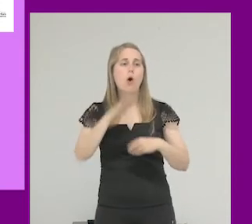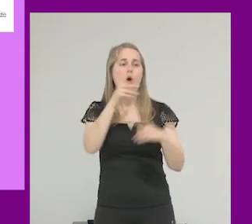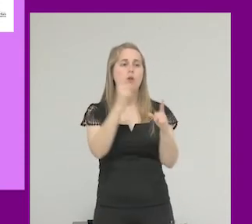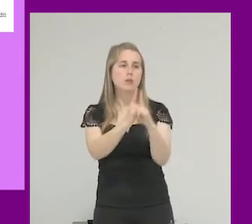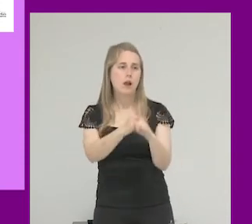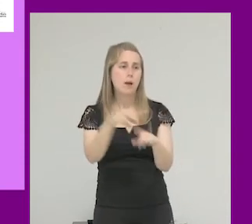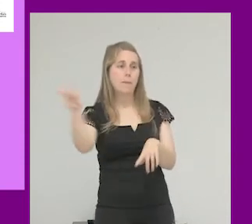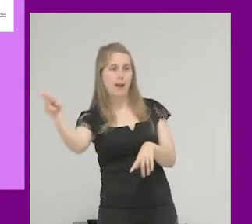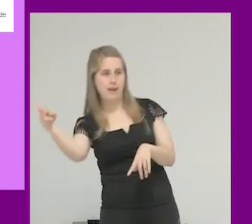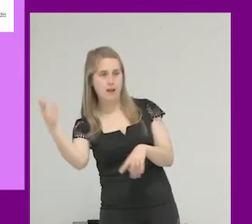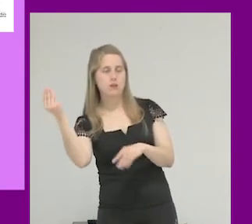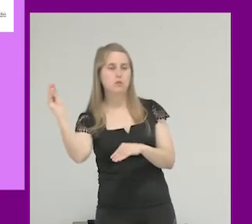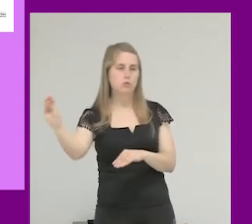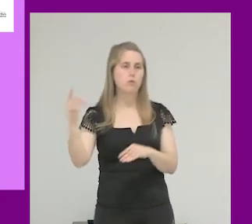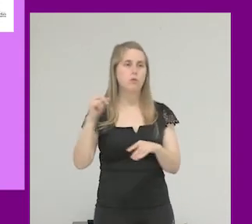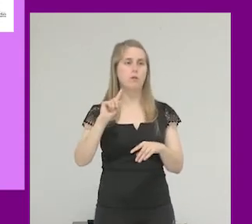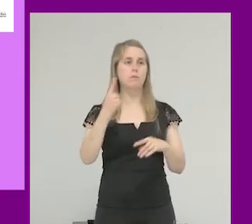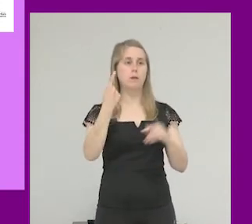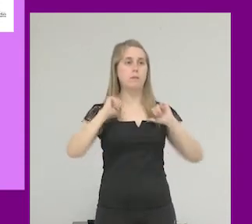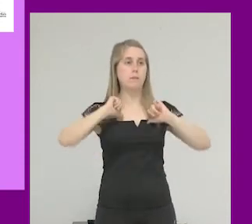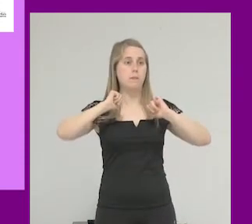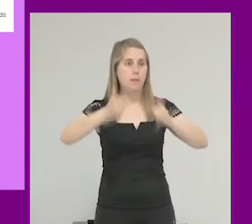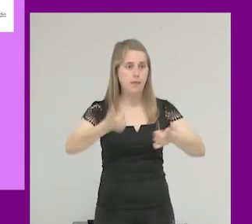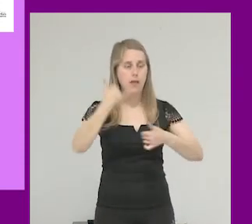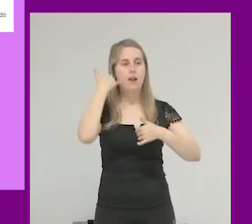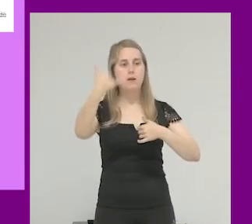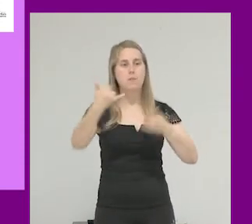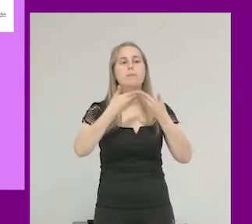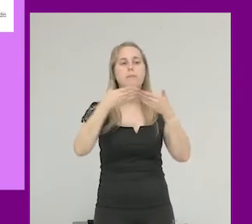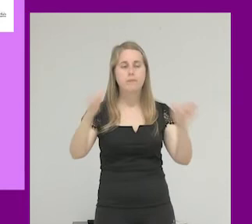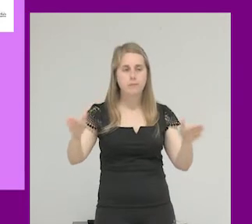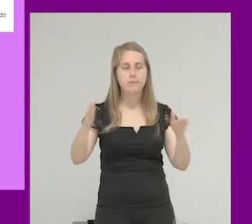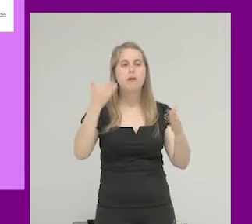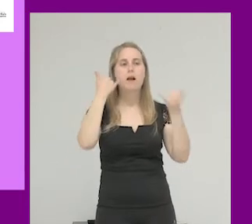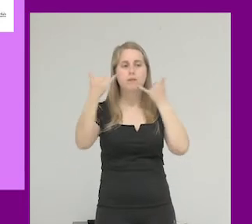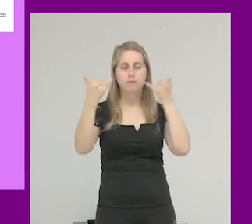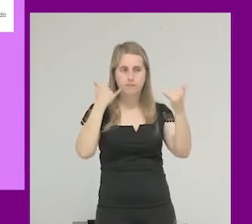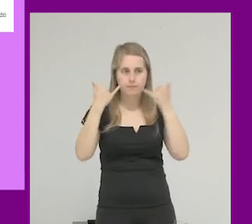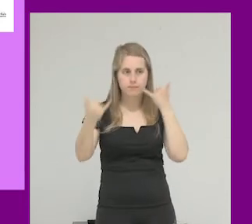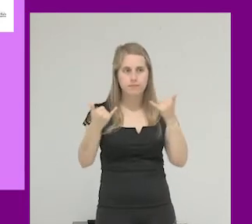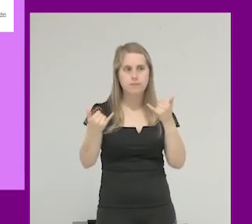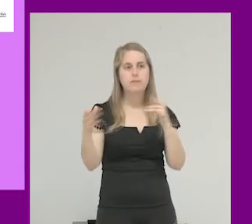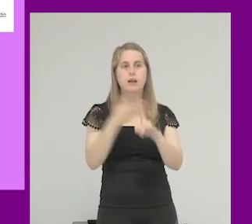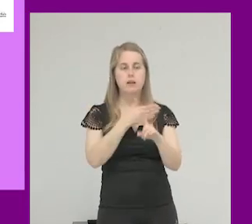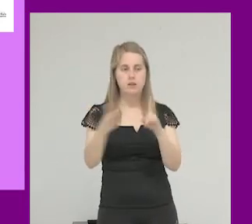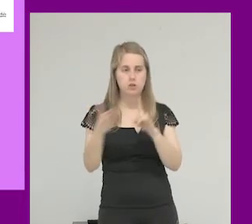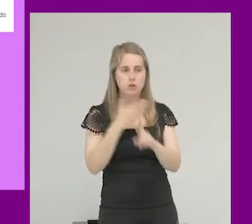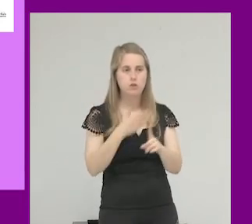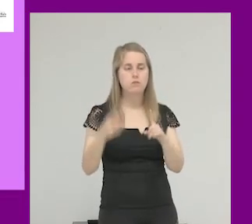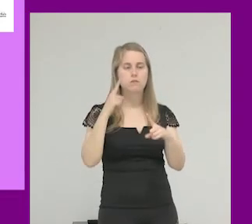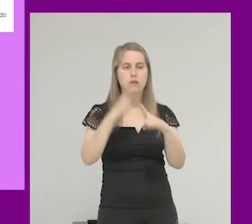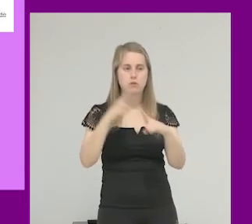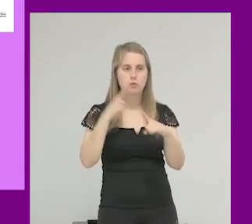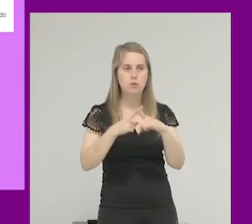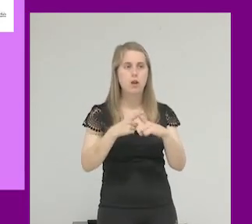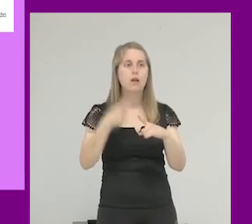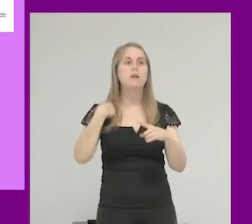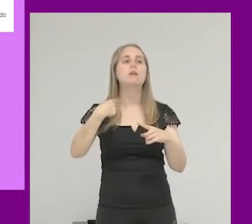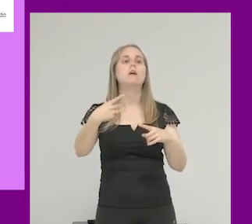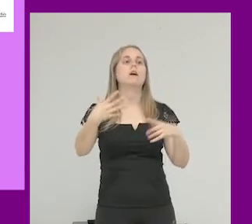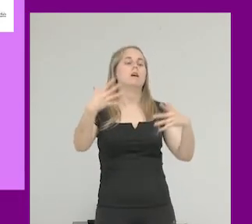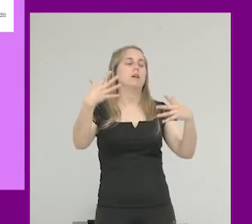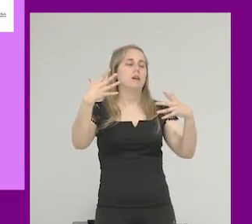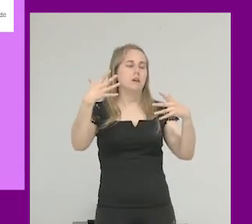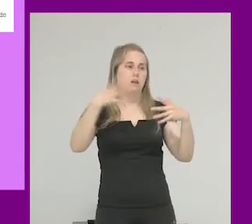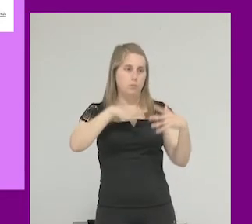se activaron las primeras líneas telefónicas para atender a quienes sufrían agresiones sexuales. Las feministas dieron